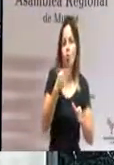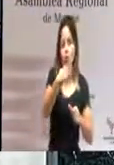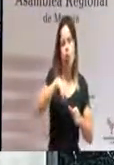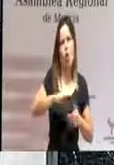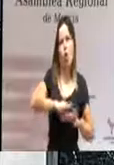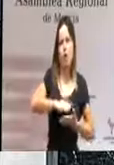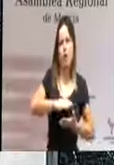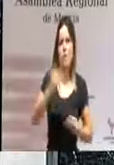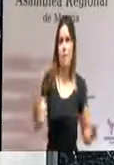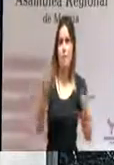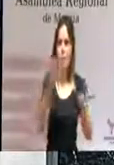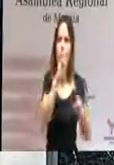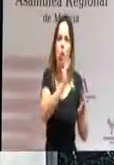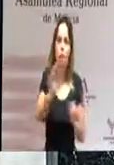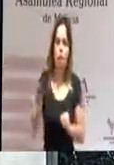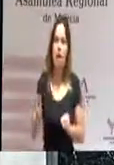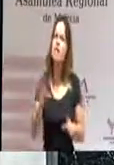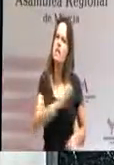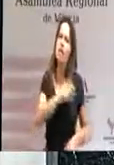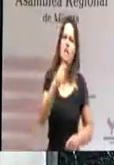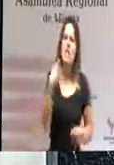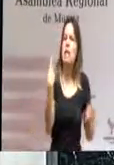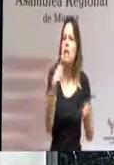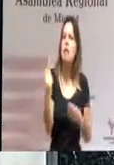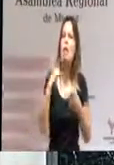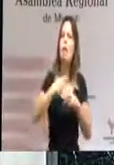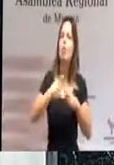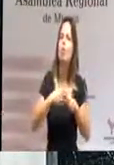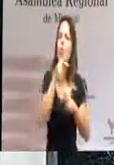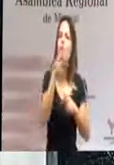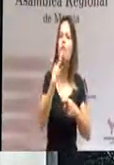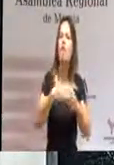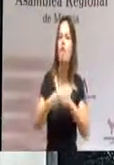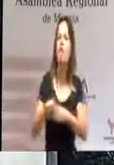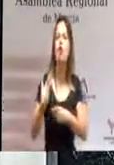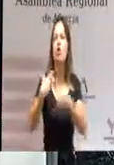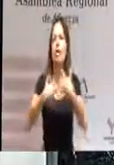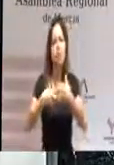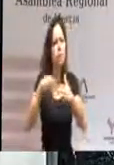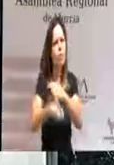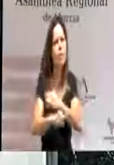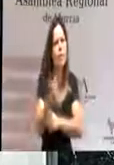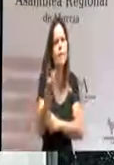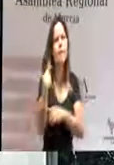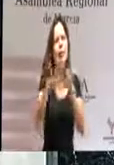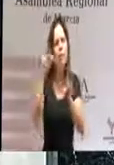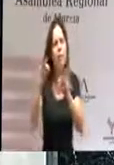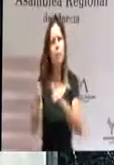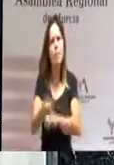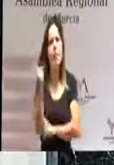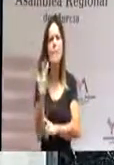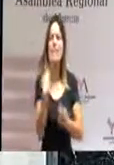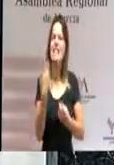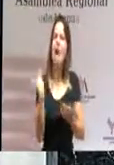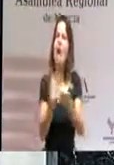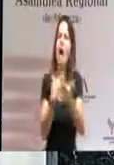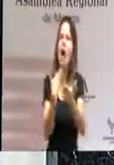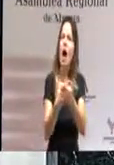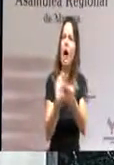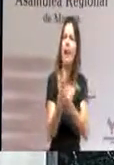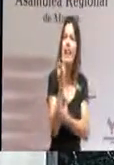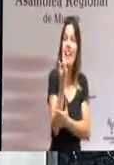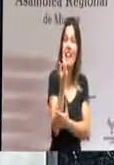competitividad. Señor presidente, hace falta una política de financiación industrial más profunda y más selectiva. Se debe garantizar que el